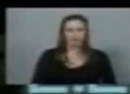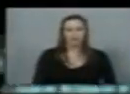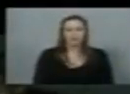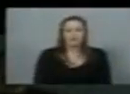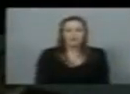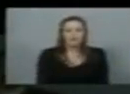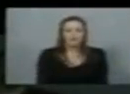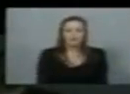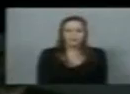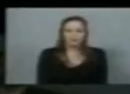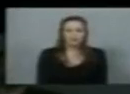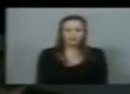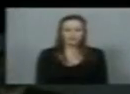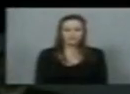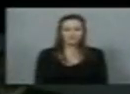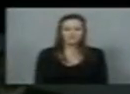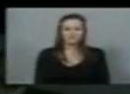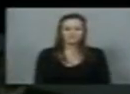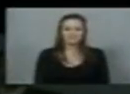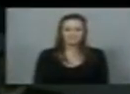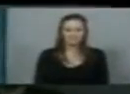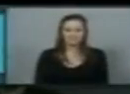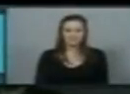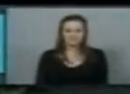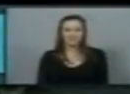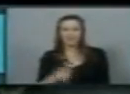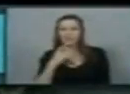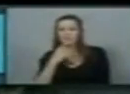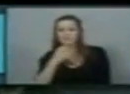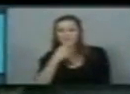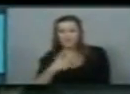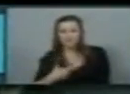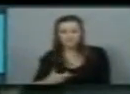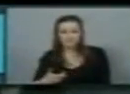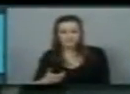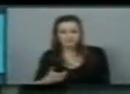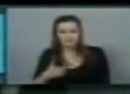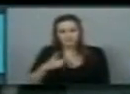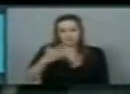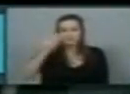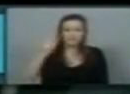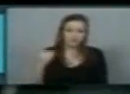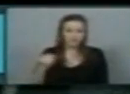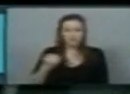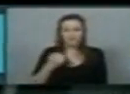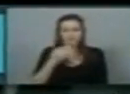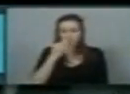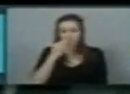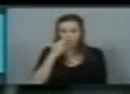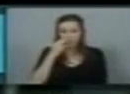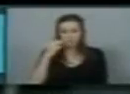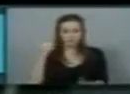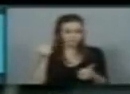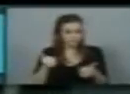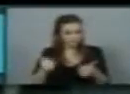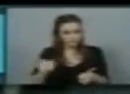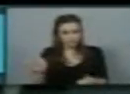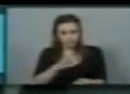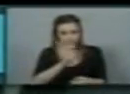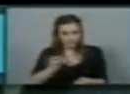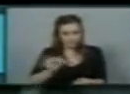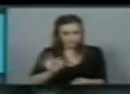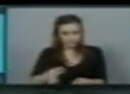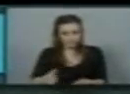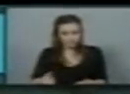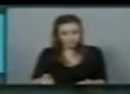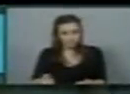Absolutamente. Bueno, pero es eso lo que queremos saber. Si lo saben. Están... No. Absolutamente transparente, lo saben. Bueno, digo, no,